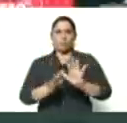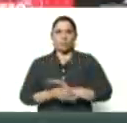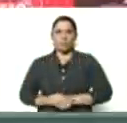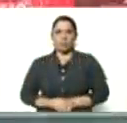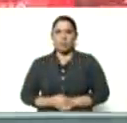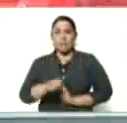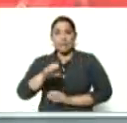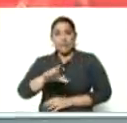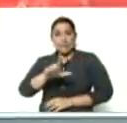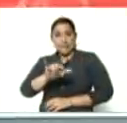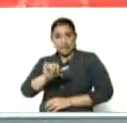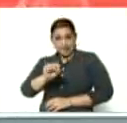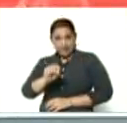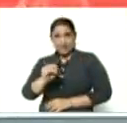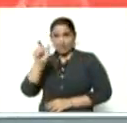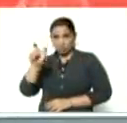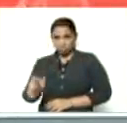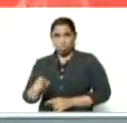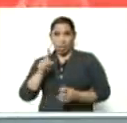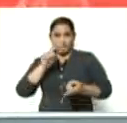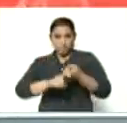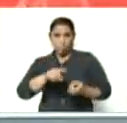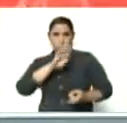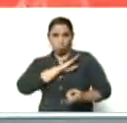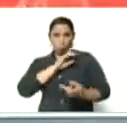Elías Agua, recuerdo, Silvia, yo.